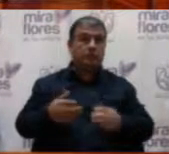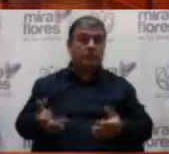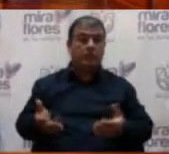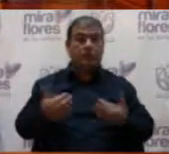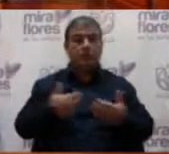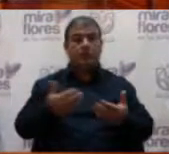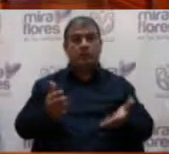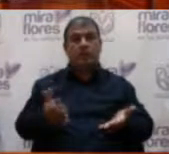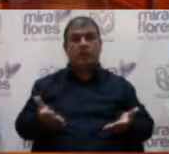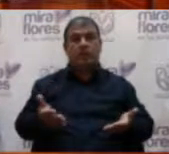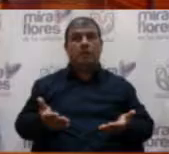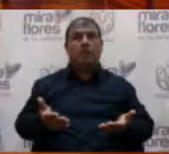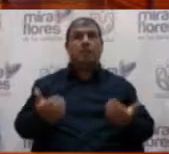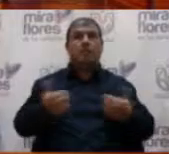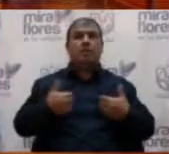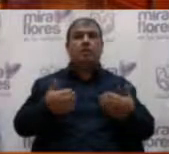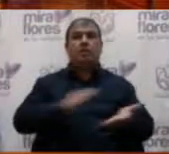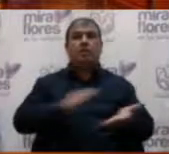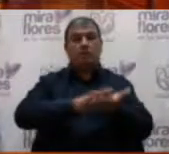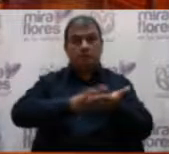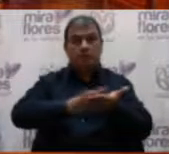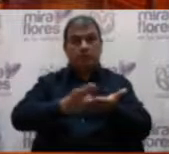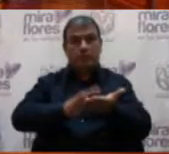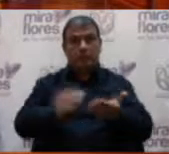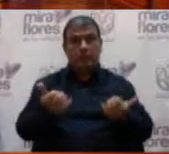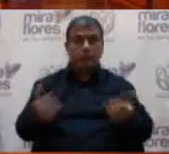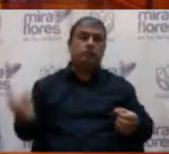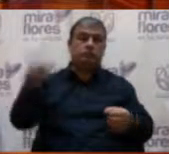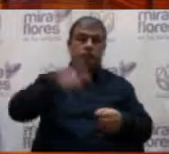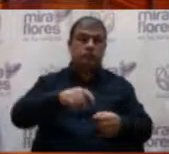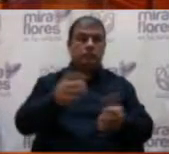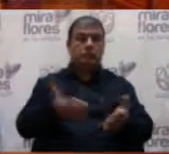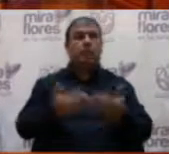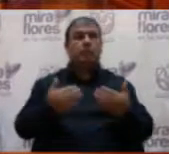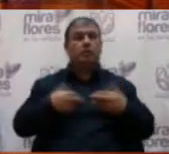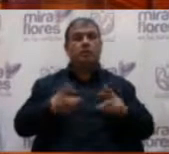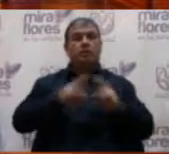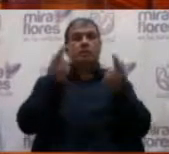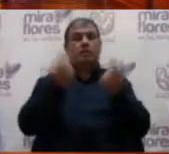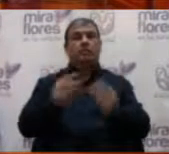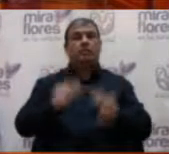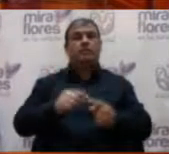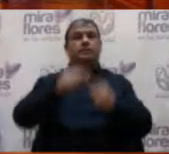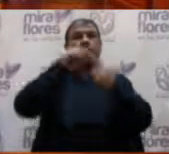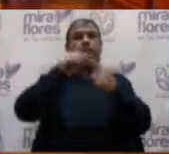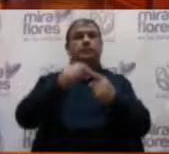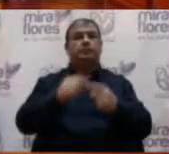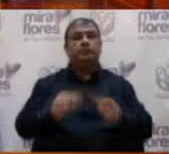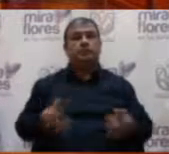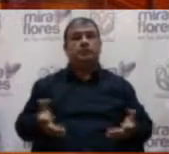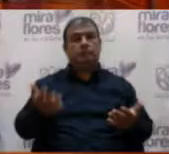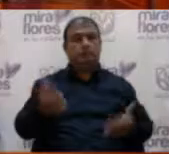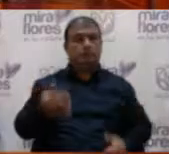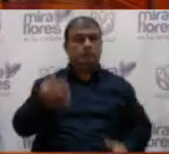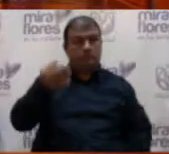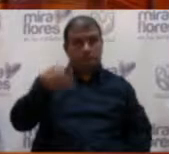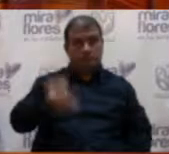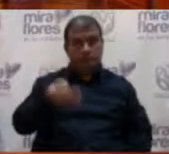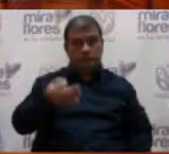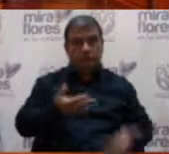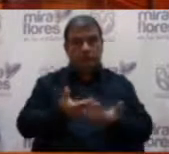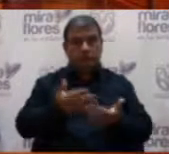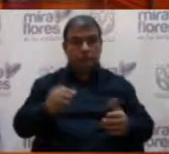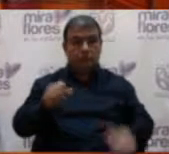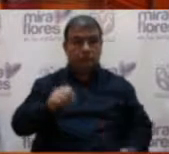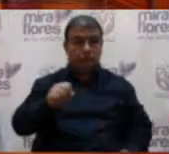considerará, digamos, con la dispensa del caso. Hoy también tenemos una sesión especial, creo que es evidente que